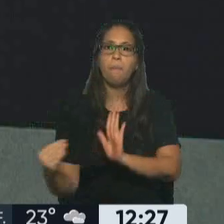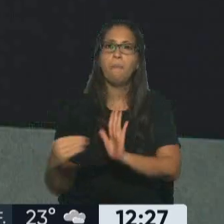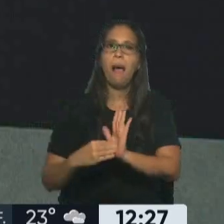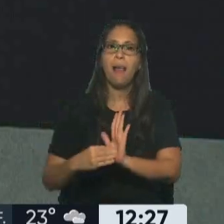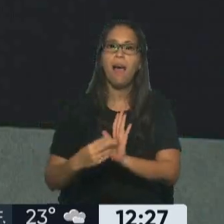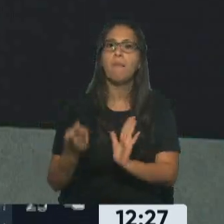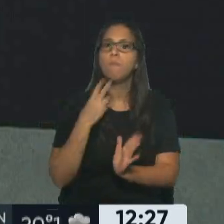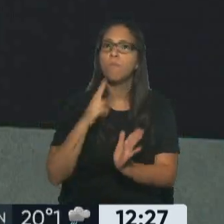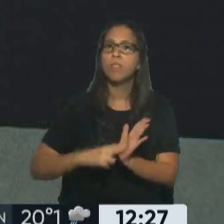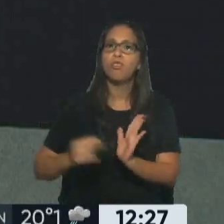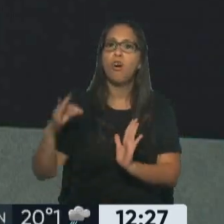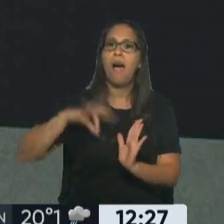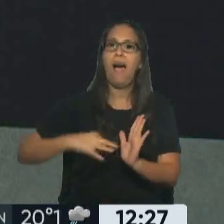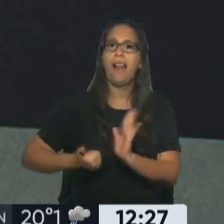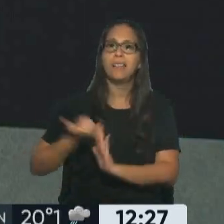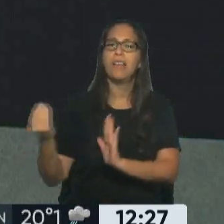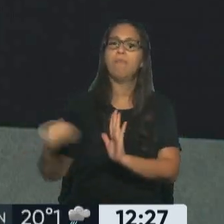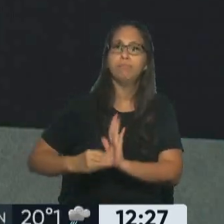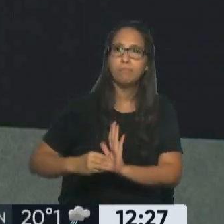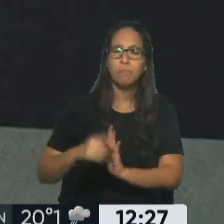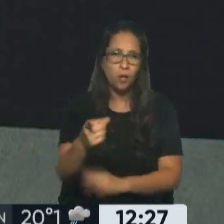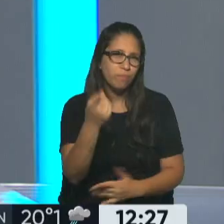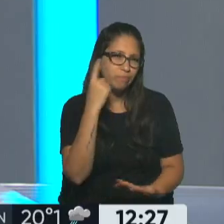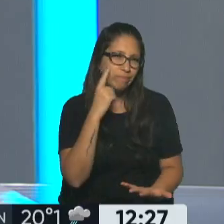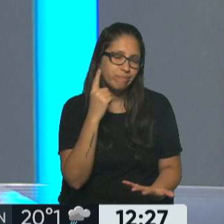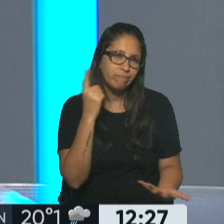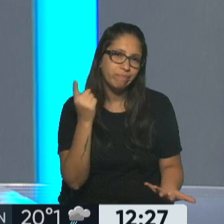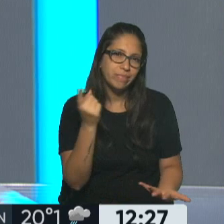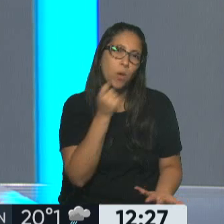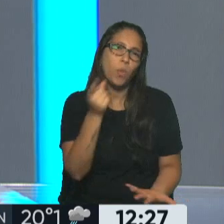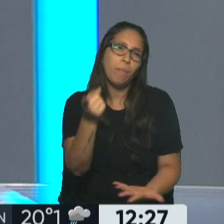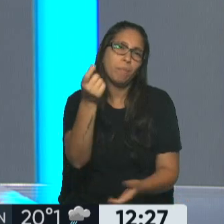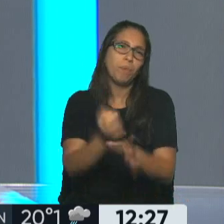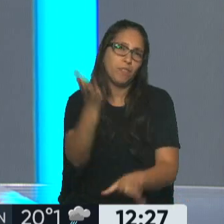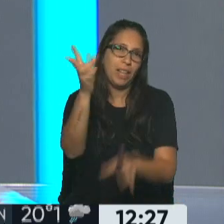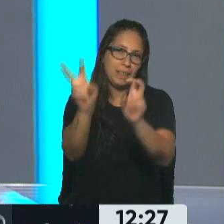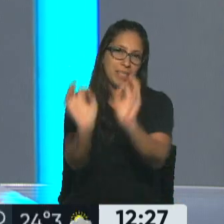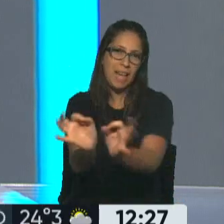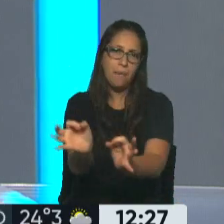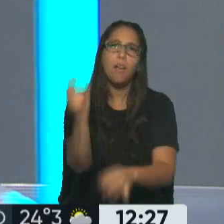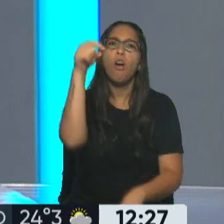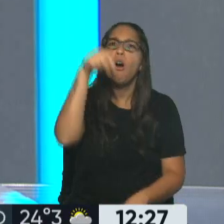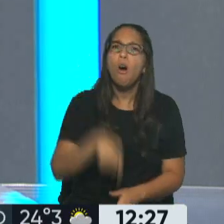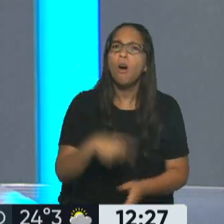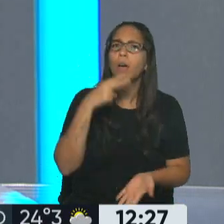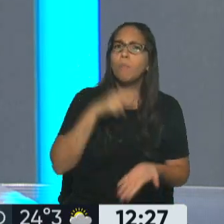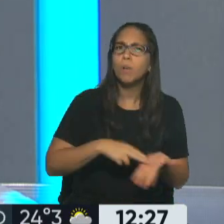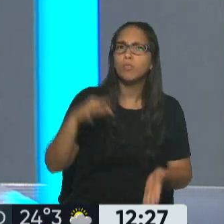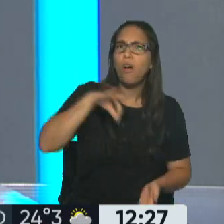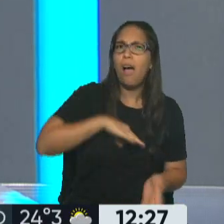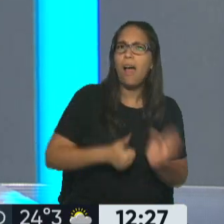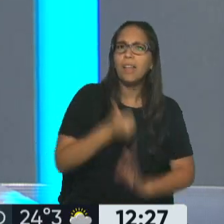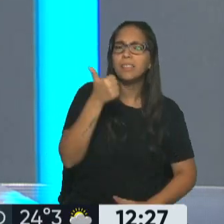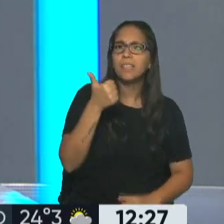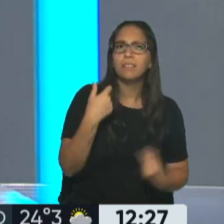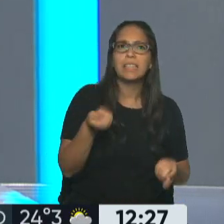el impuesto a las ganancias. Pero, si le parece, César, usted que es un especialista en la materia, ¿cómo está hoy el impuesto a las ganancias? ¿Quiénes no